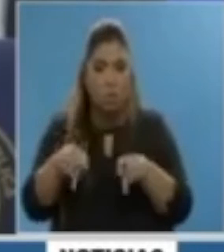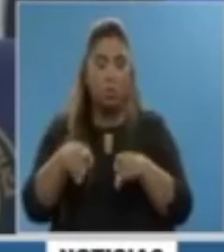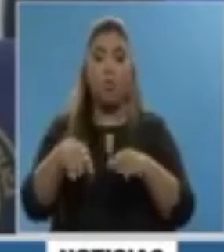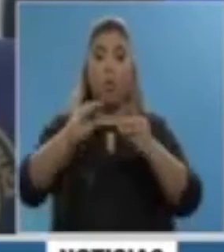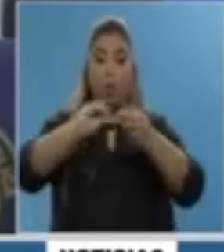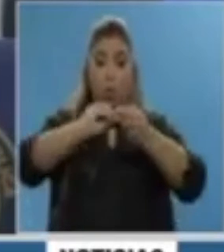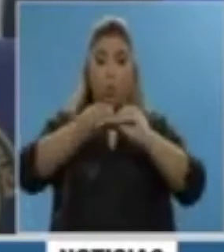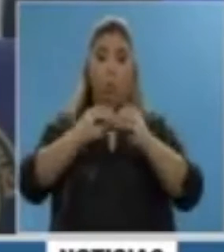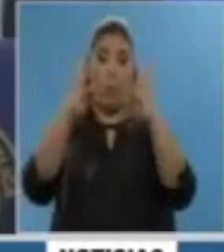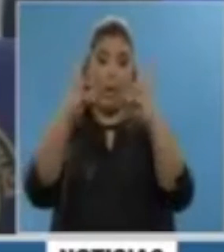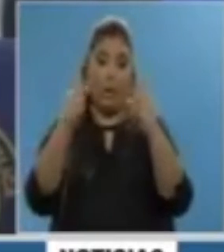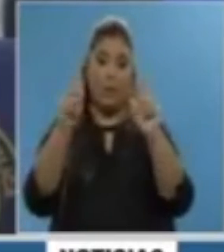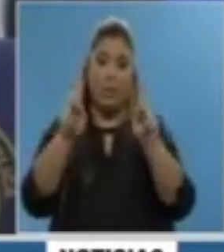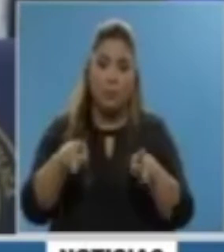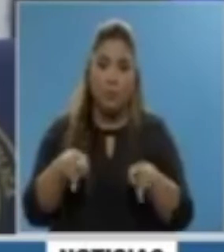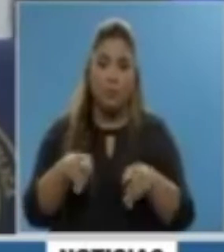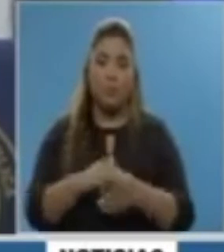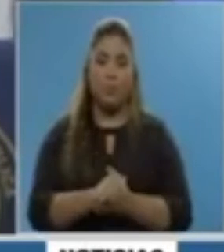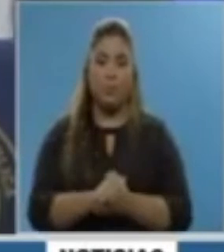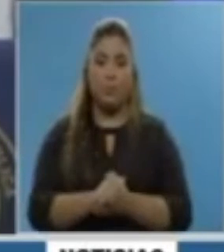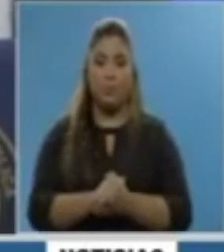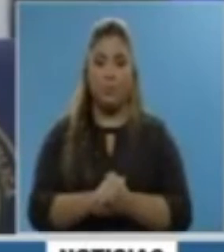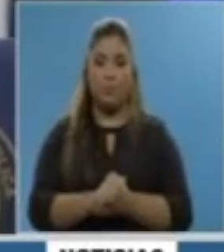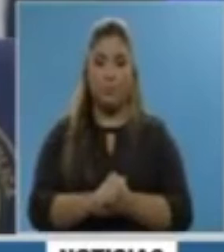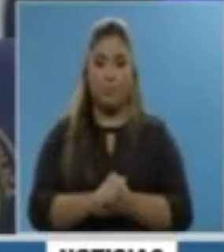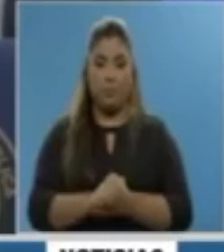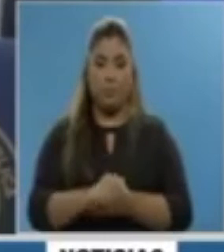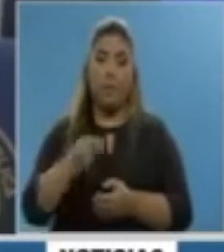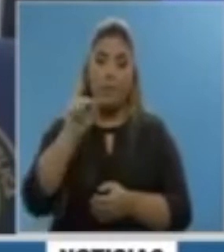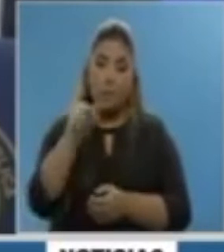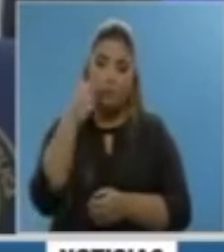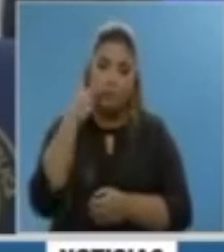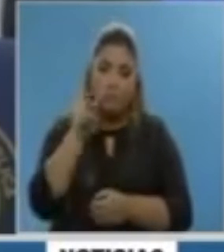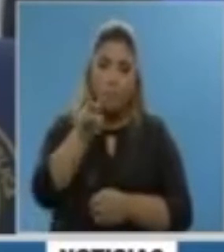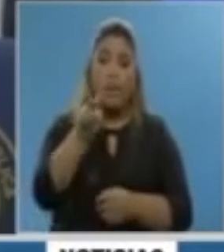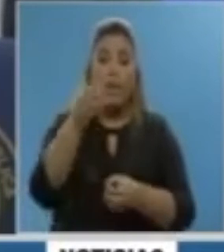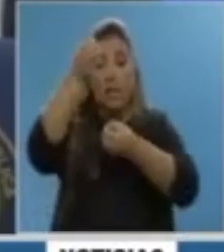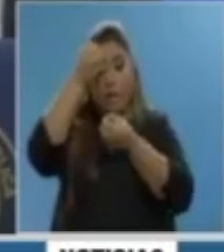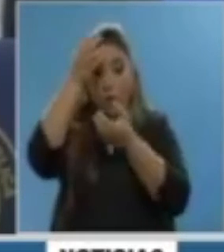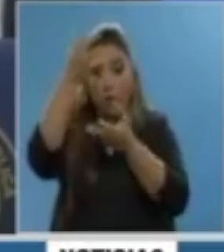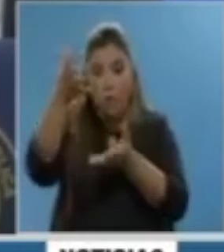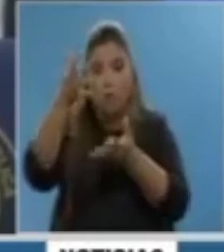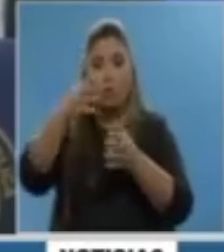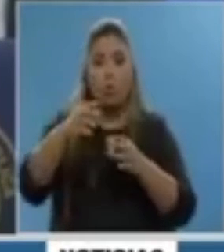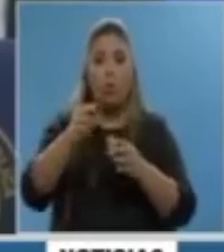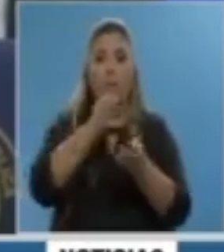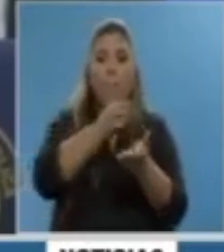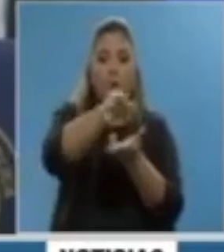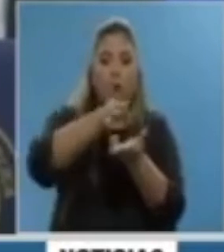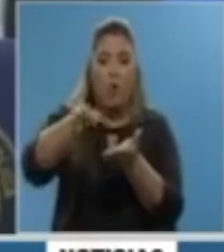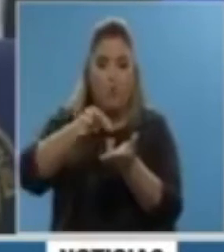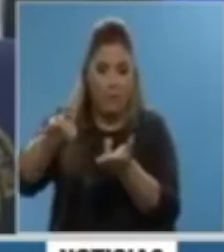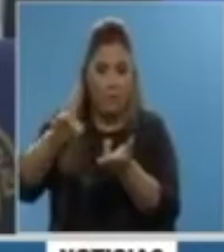número reproductivo efectivo. Que esto es lo que se observa acá. Esta es la información cuando tomamos por región. En